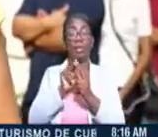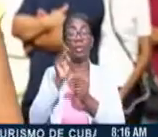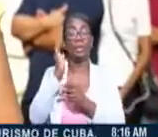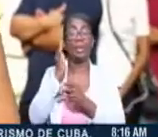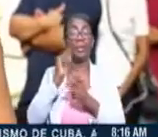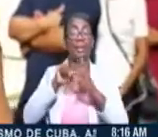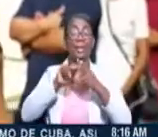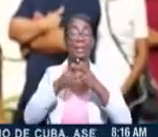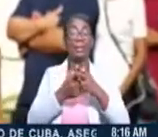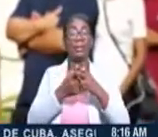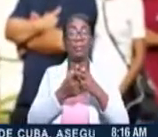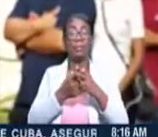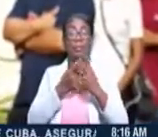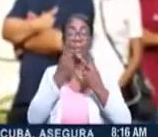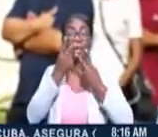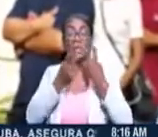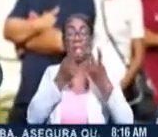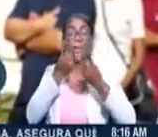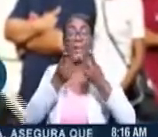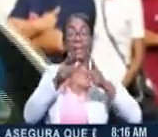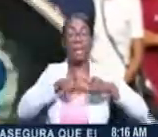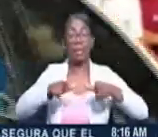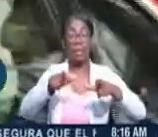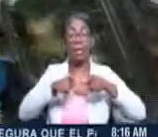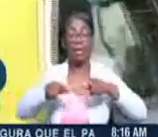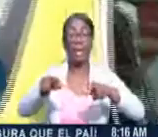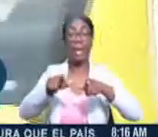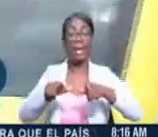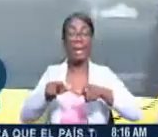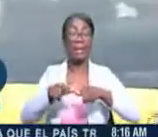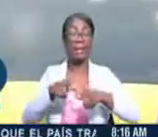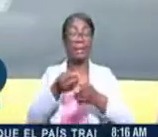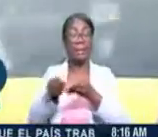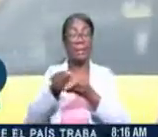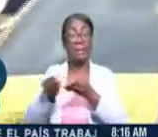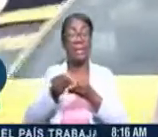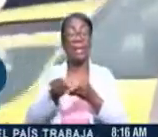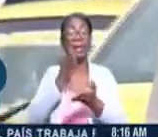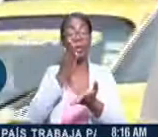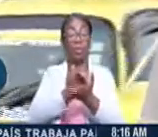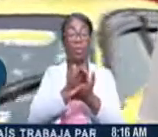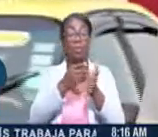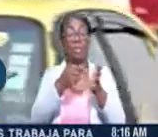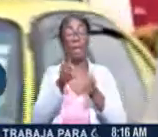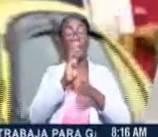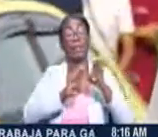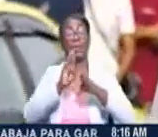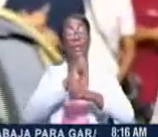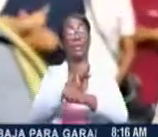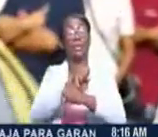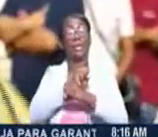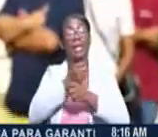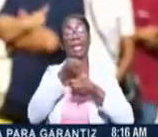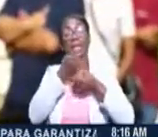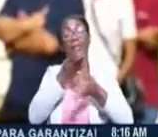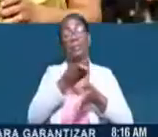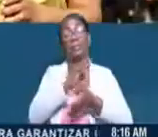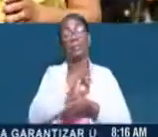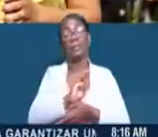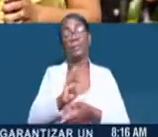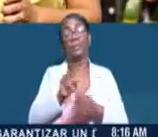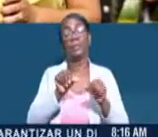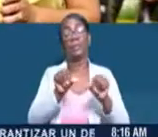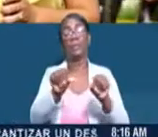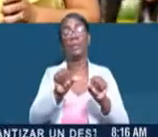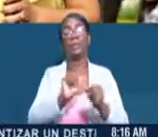iniciar ese operativo para verificar los locales comerciales que cumplan con las medidas de bioseguridad. Es la información que tenemos, Baisara, y continúe usted allá en